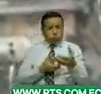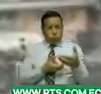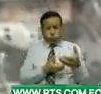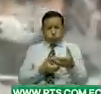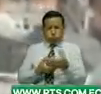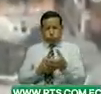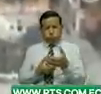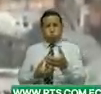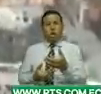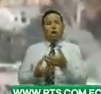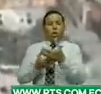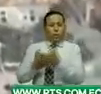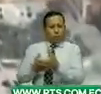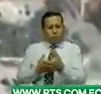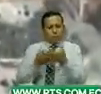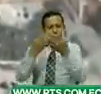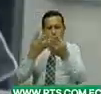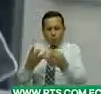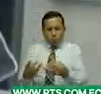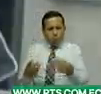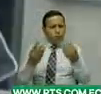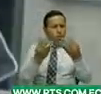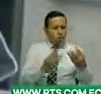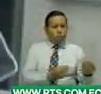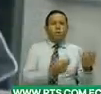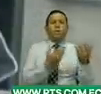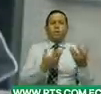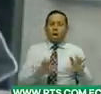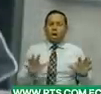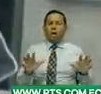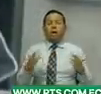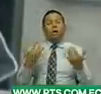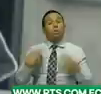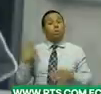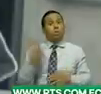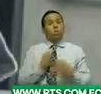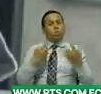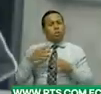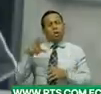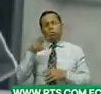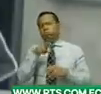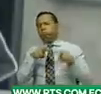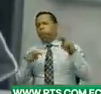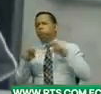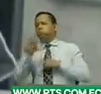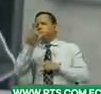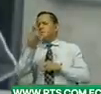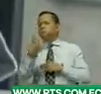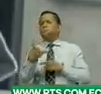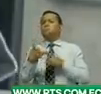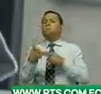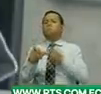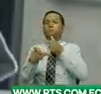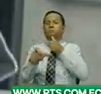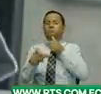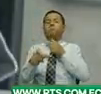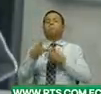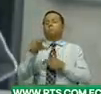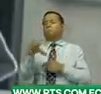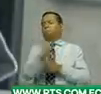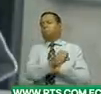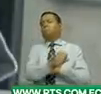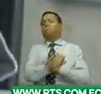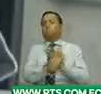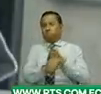quedaron prácticamente destruidas por el fuego. Tenemos identificado ya a un posible autor. Como